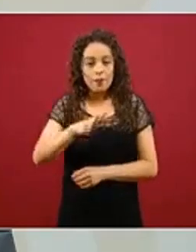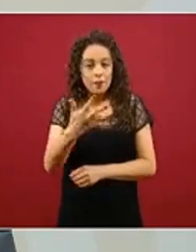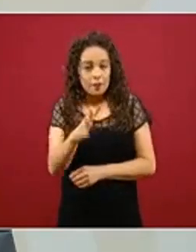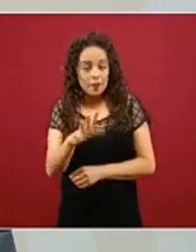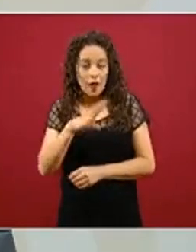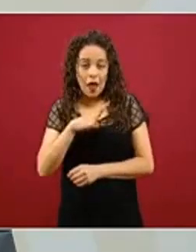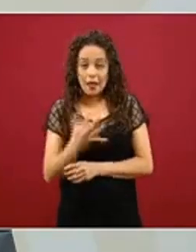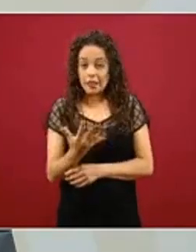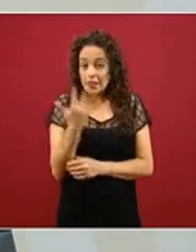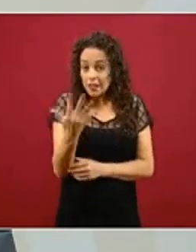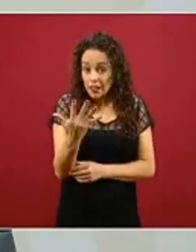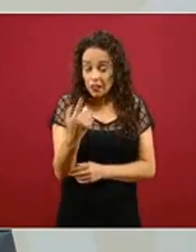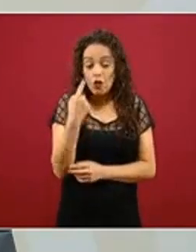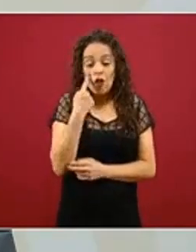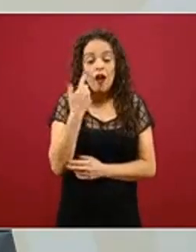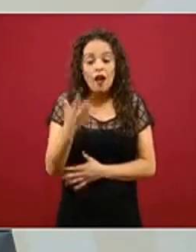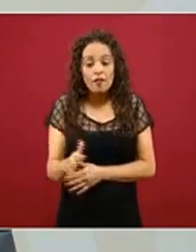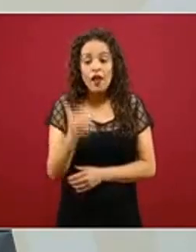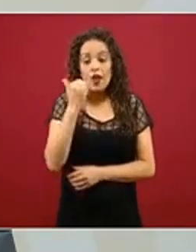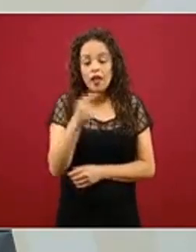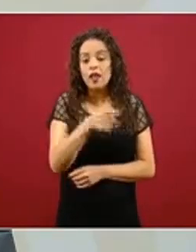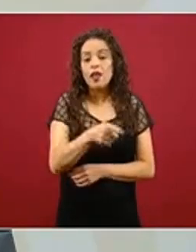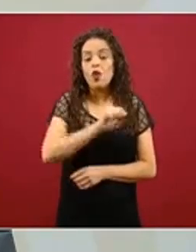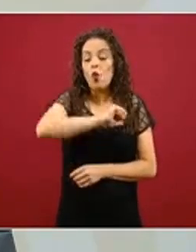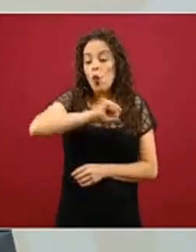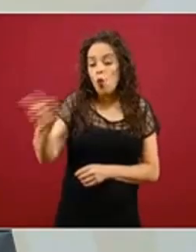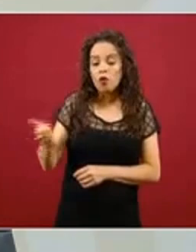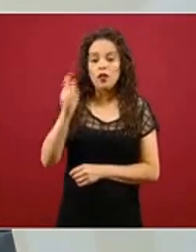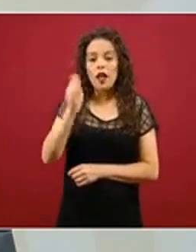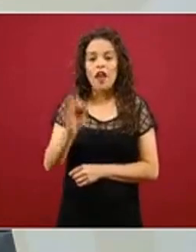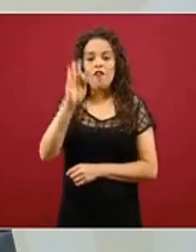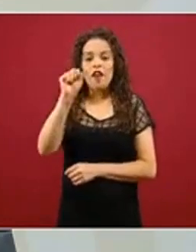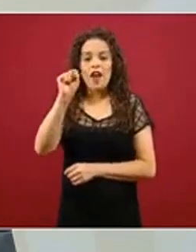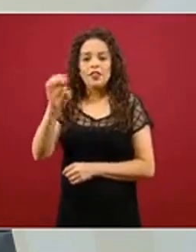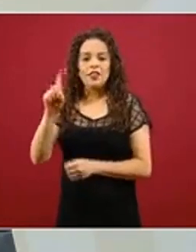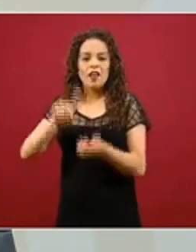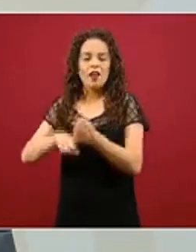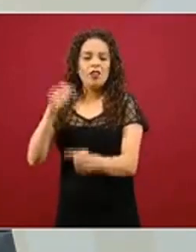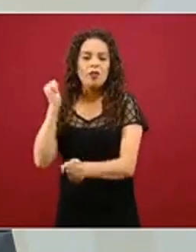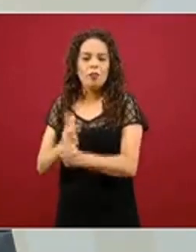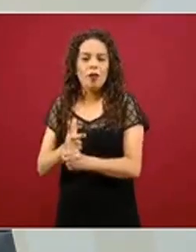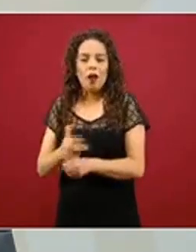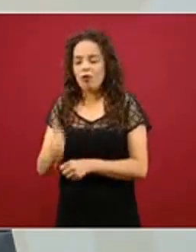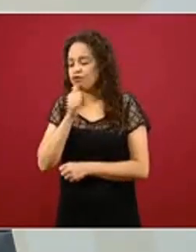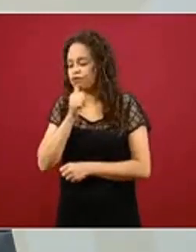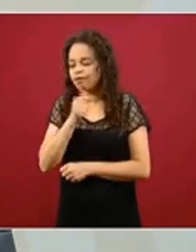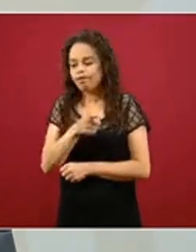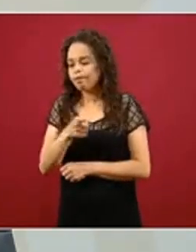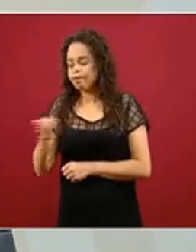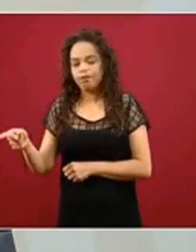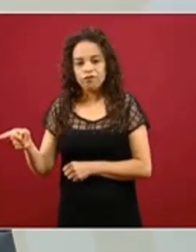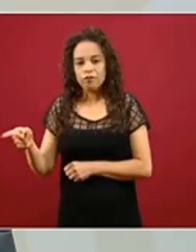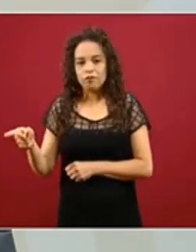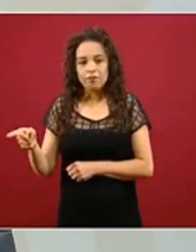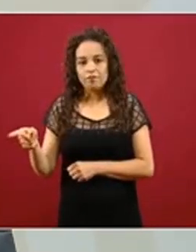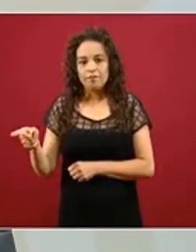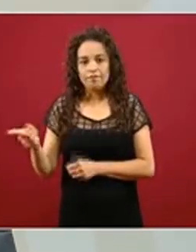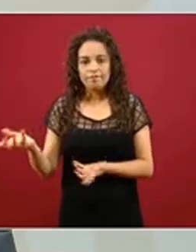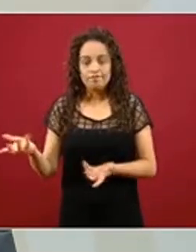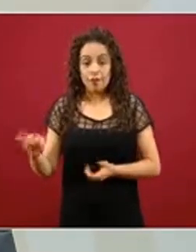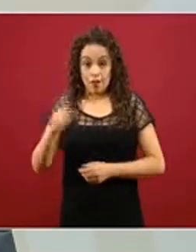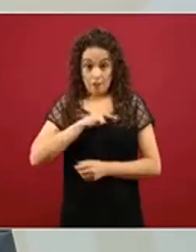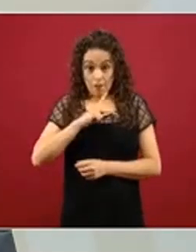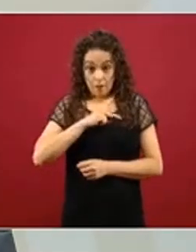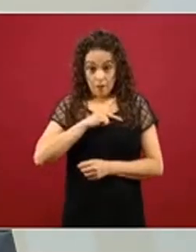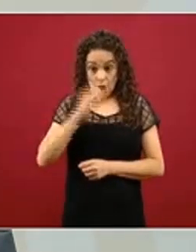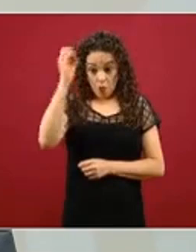prometedoras y otras que están en fase muy temprana. No consideramos que sea factible. Si